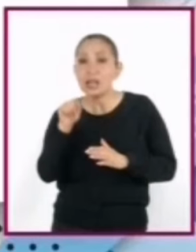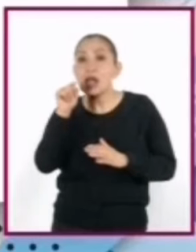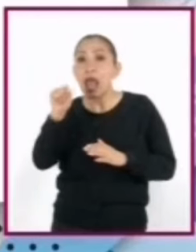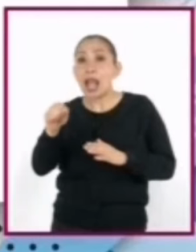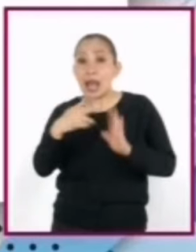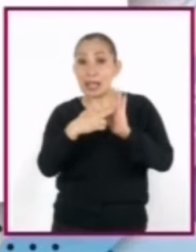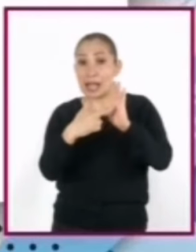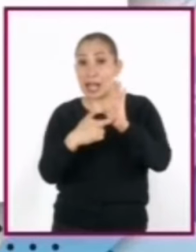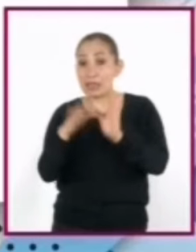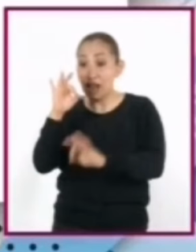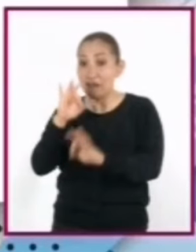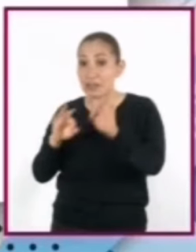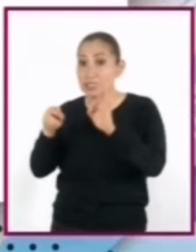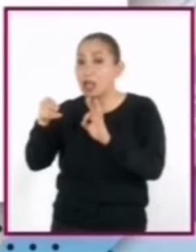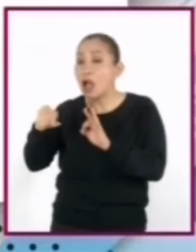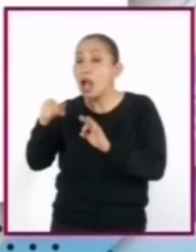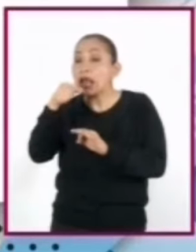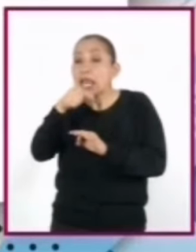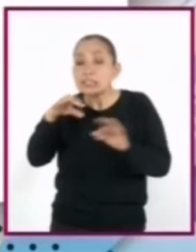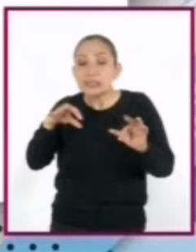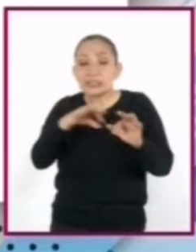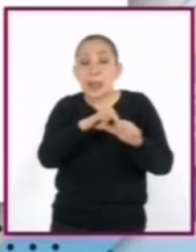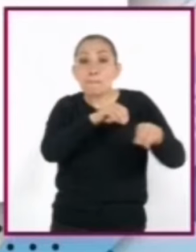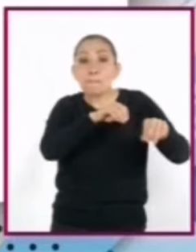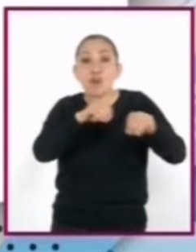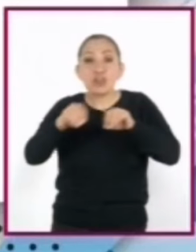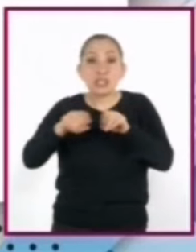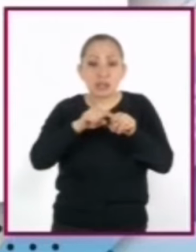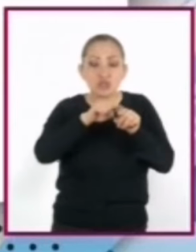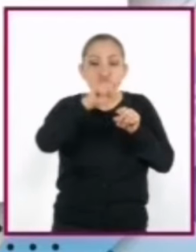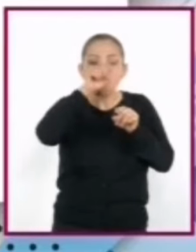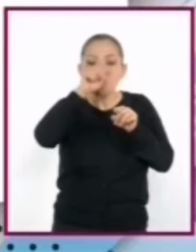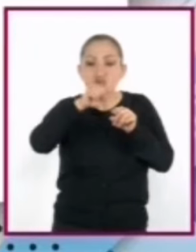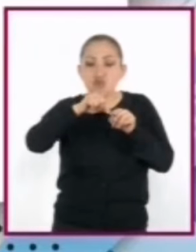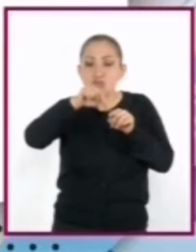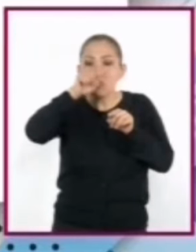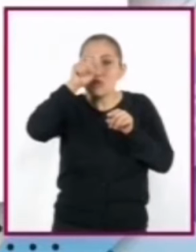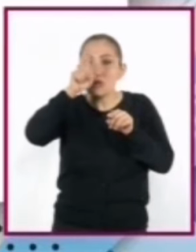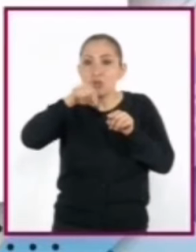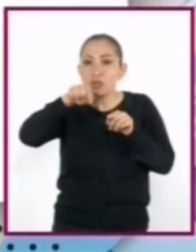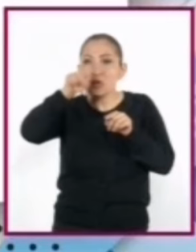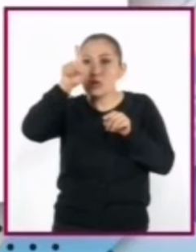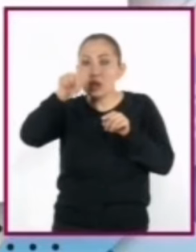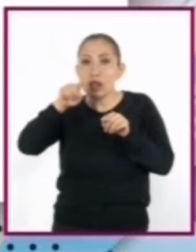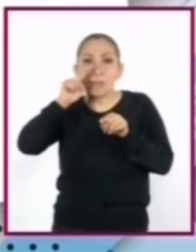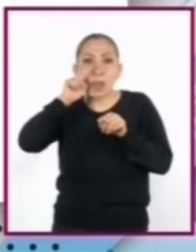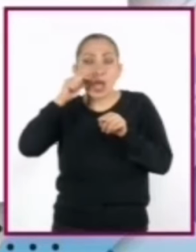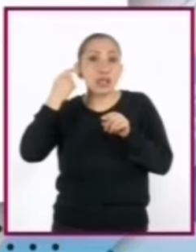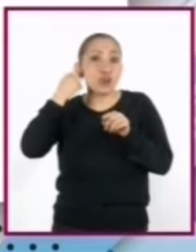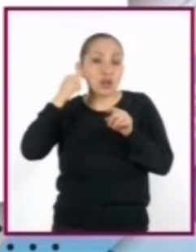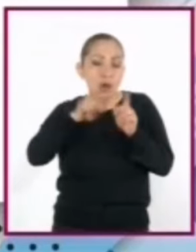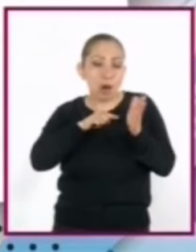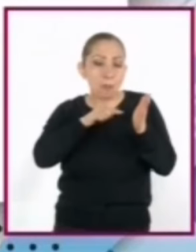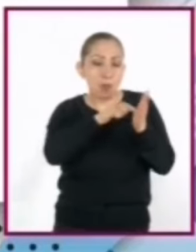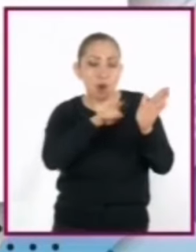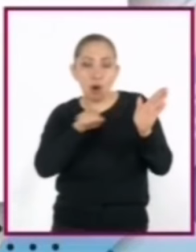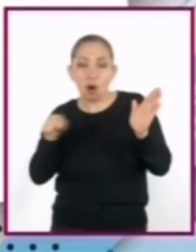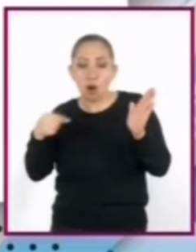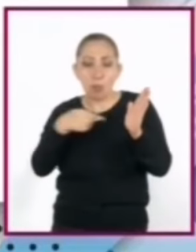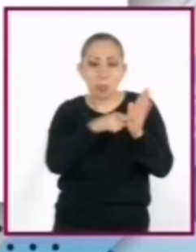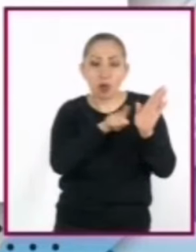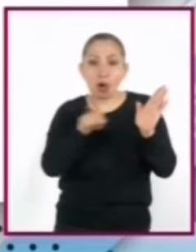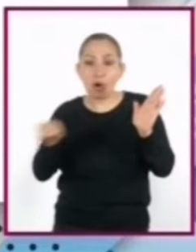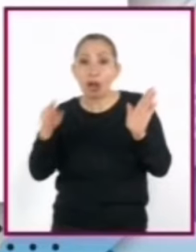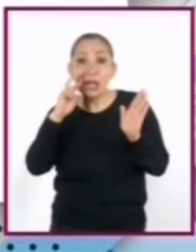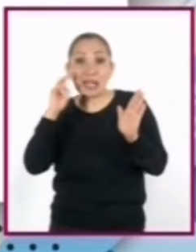físico utilizado tiene que ver con el movimiento ondulatorio y la reflexión del sonido, pues requiere